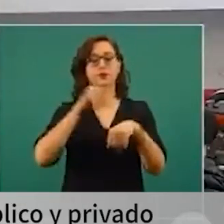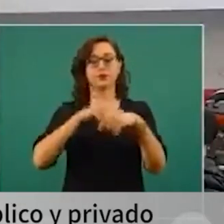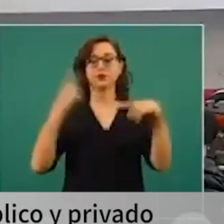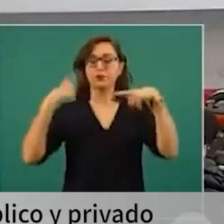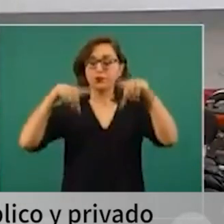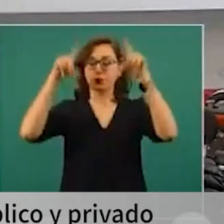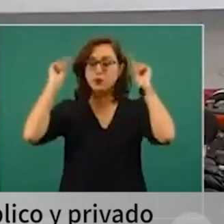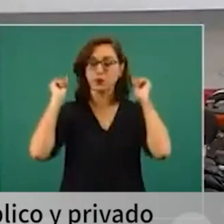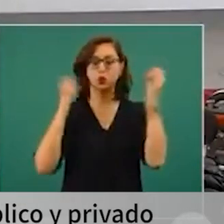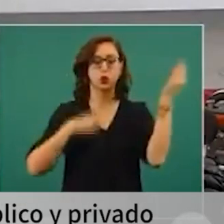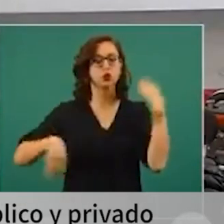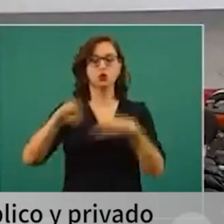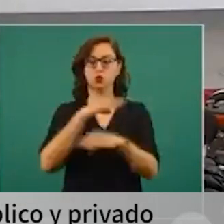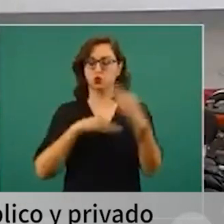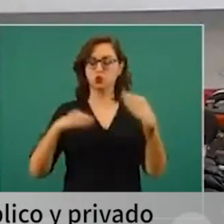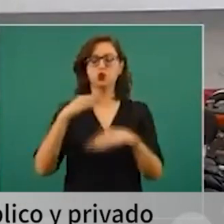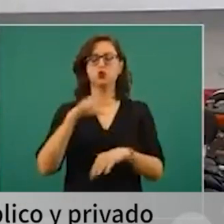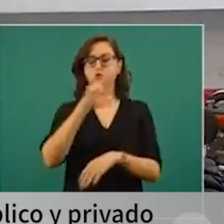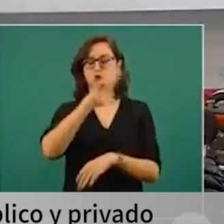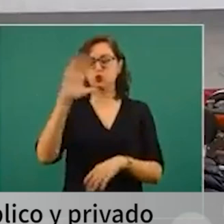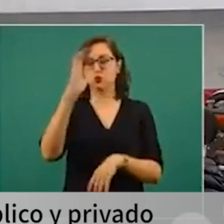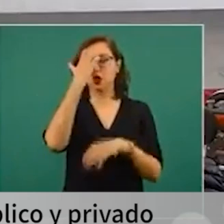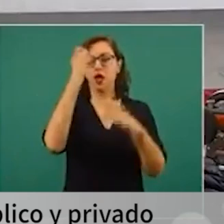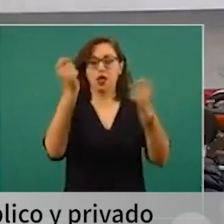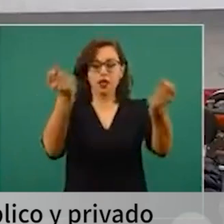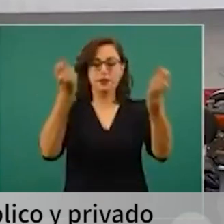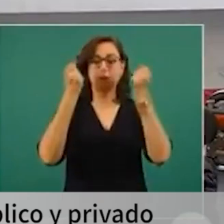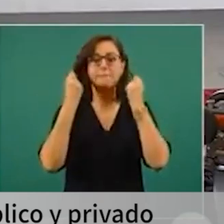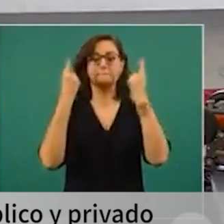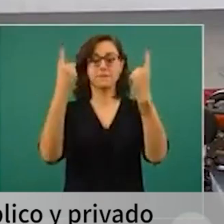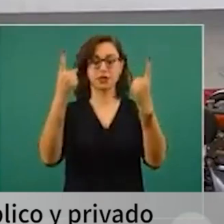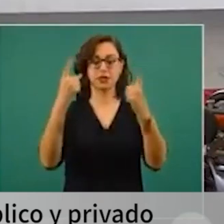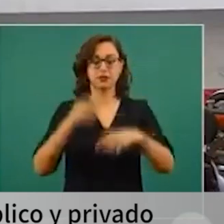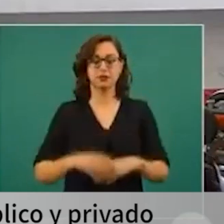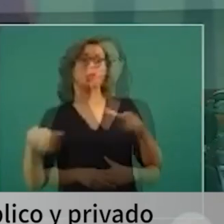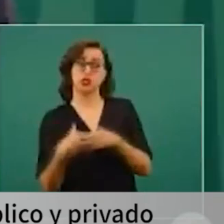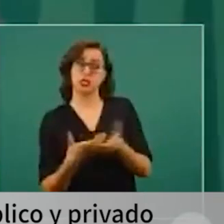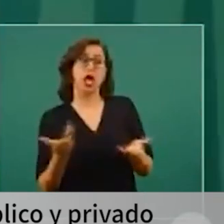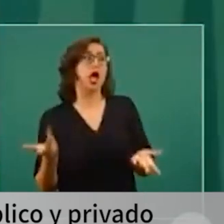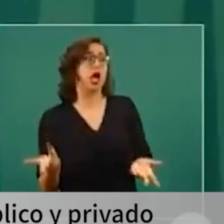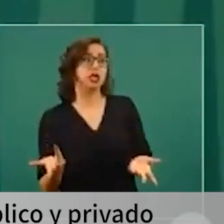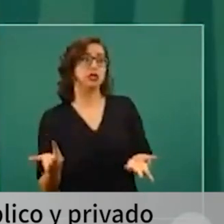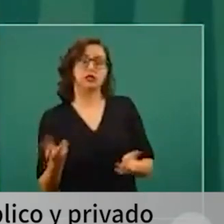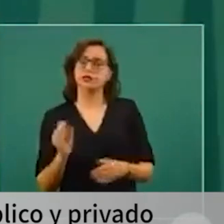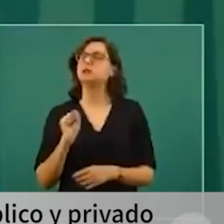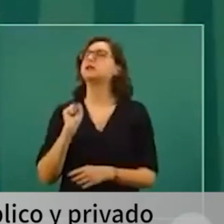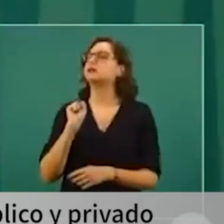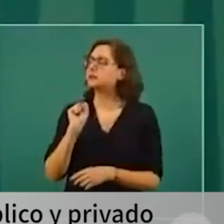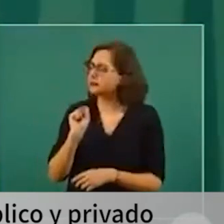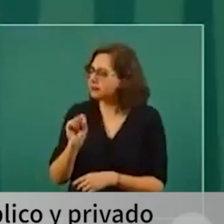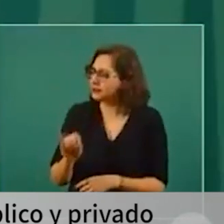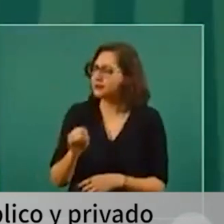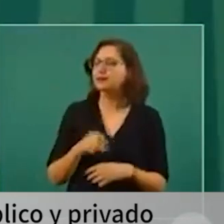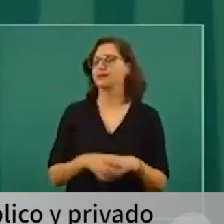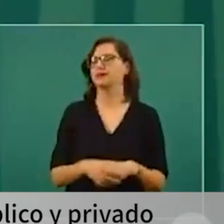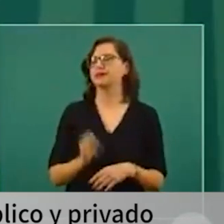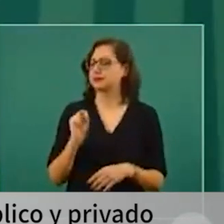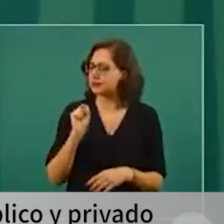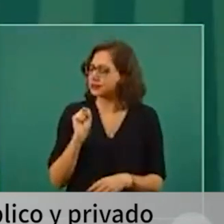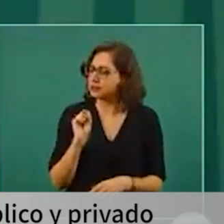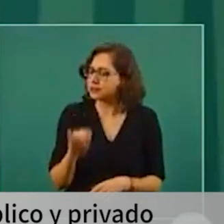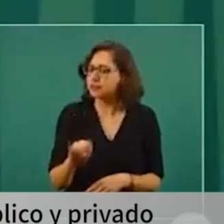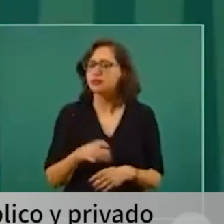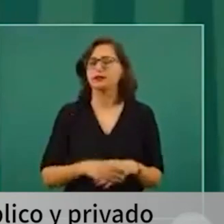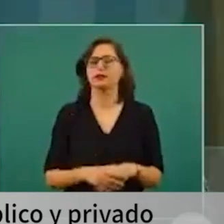se va a informar cómo vamos en la vacunación decir también que en atención